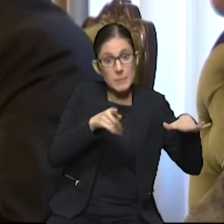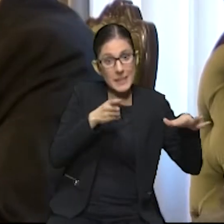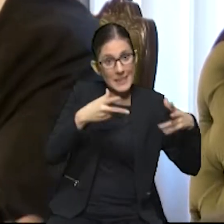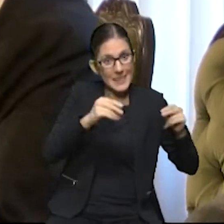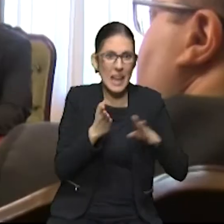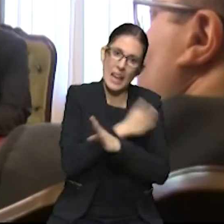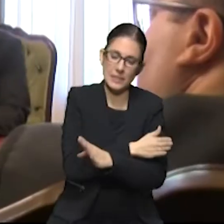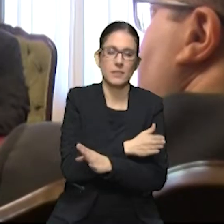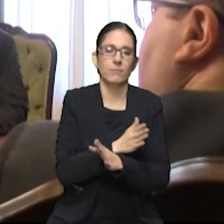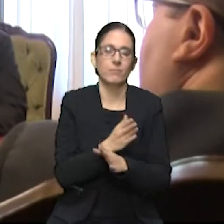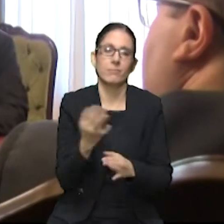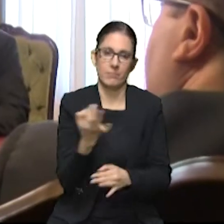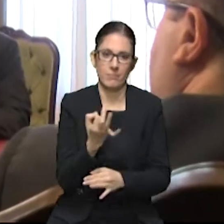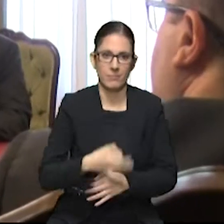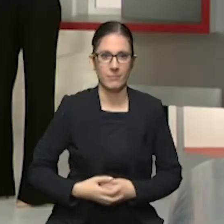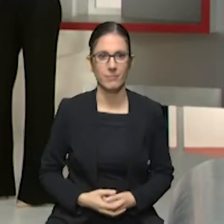año.